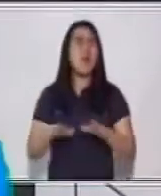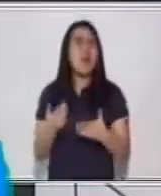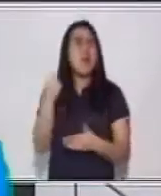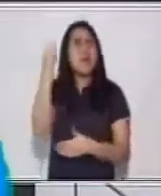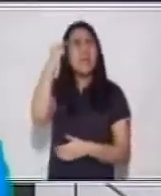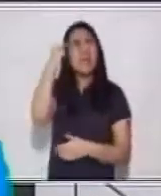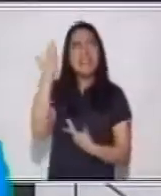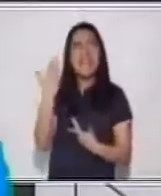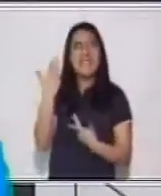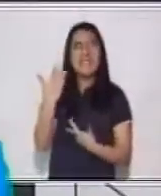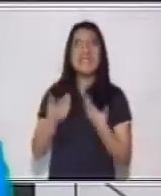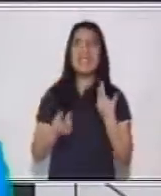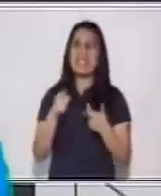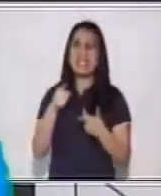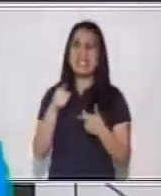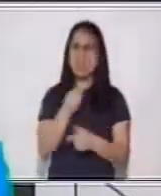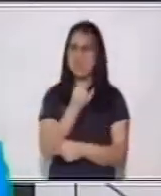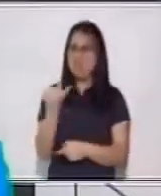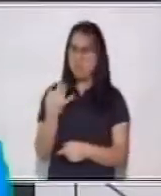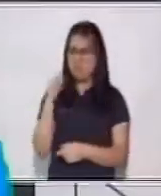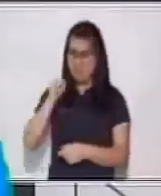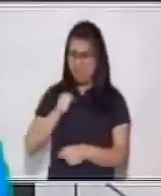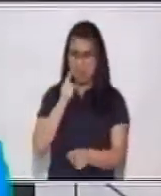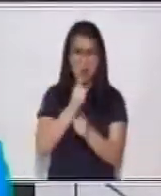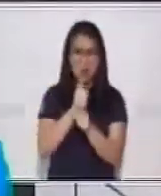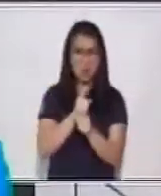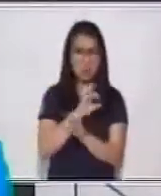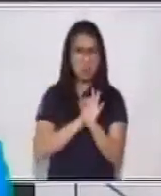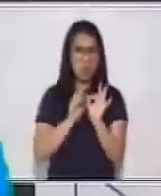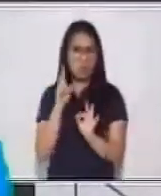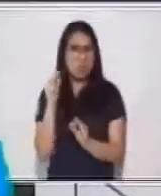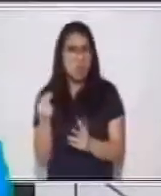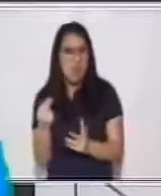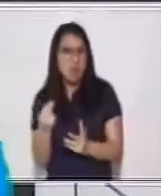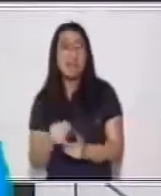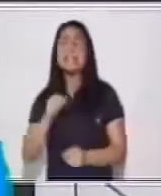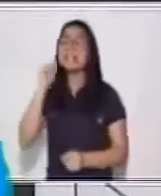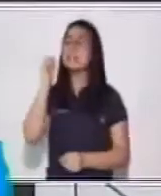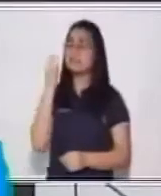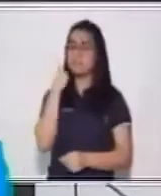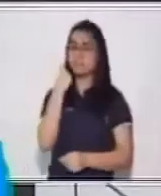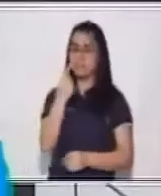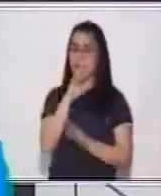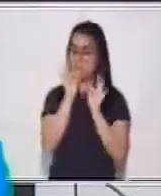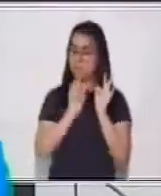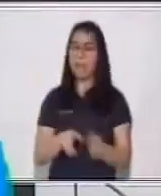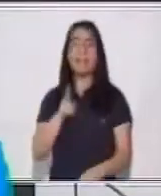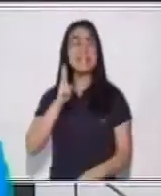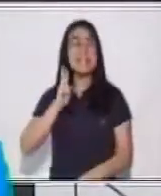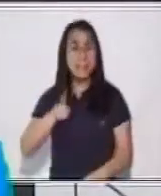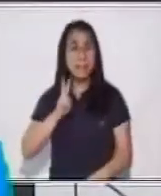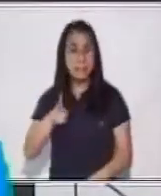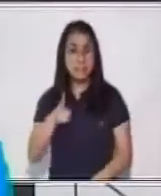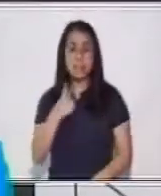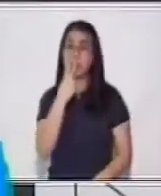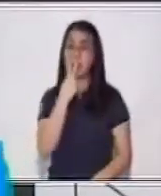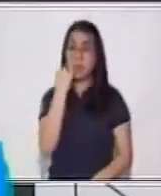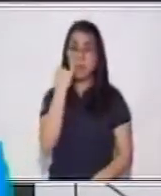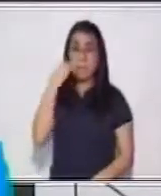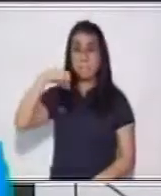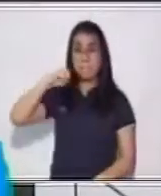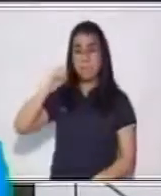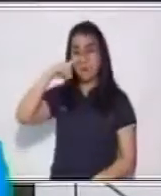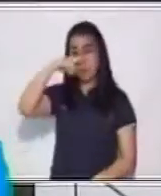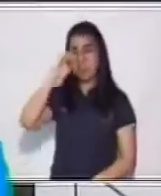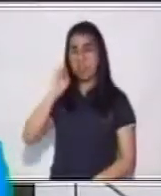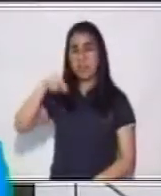Siempre la hipotenusa va a ser mayor en tamaño a cualquiera de los dos lados. Esa es una muy